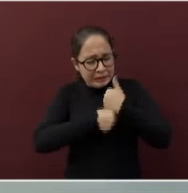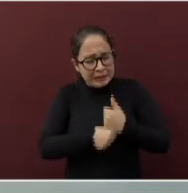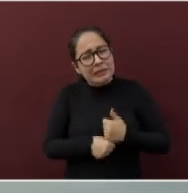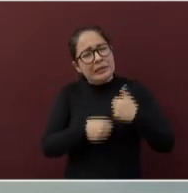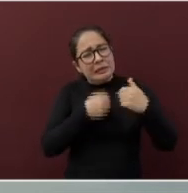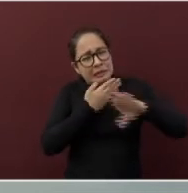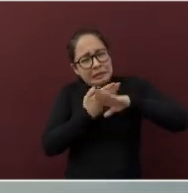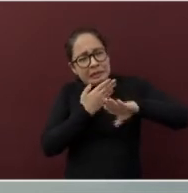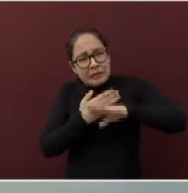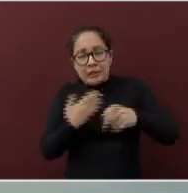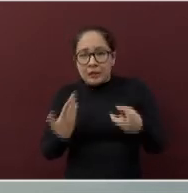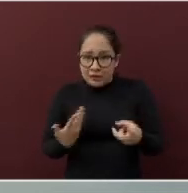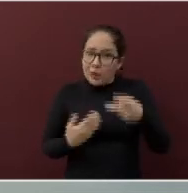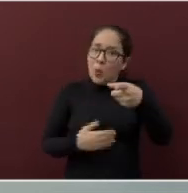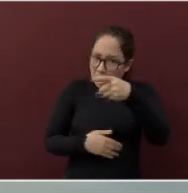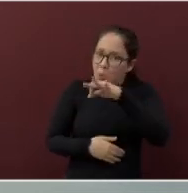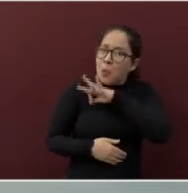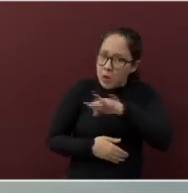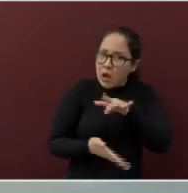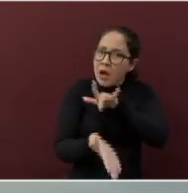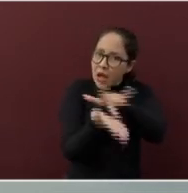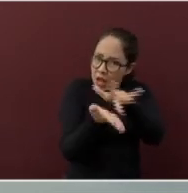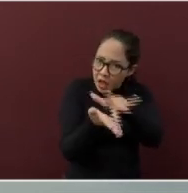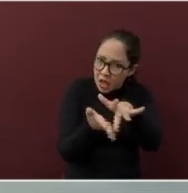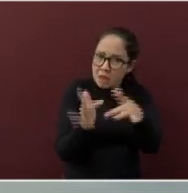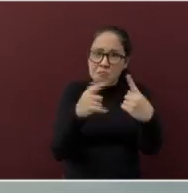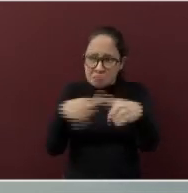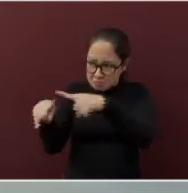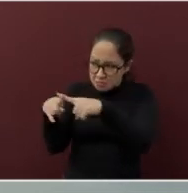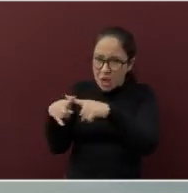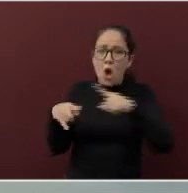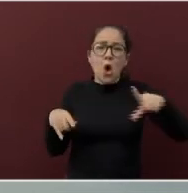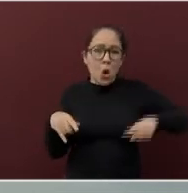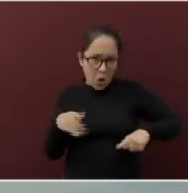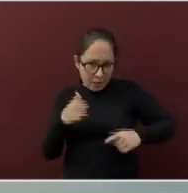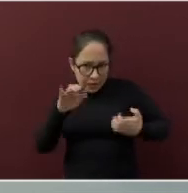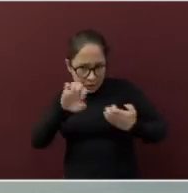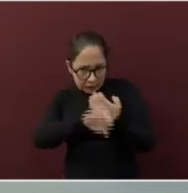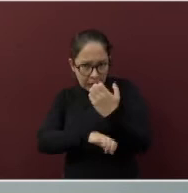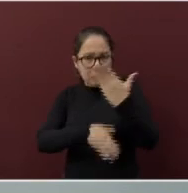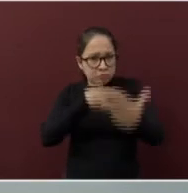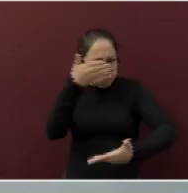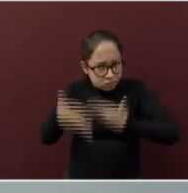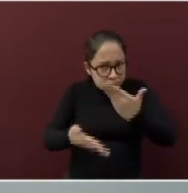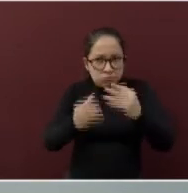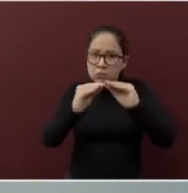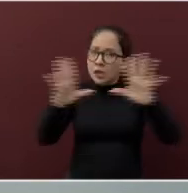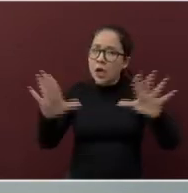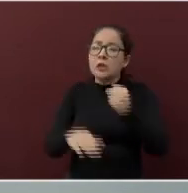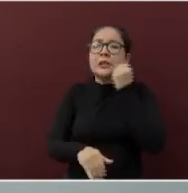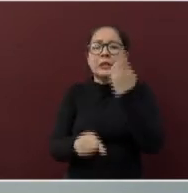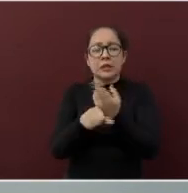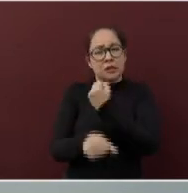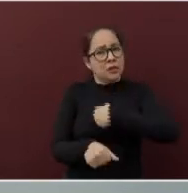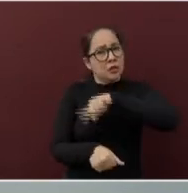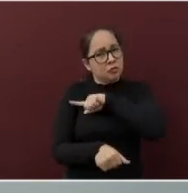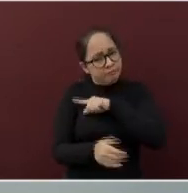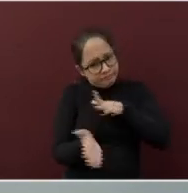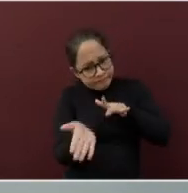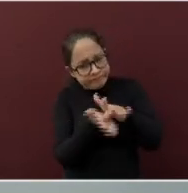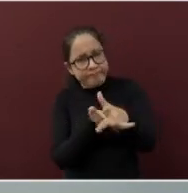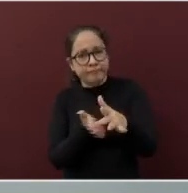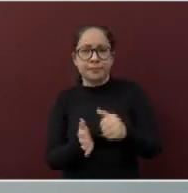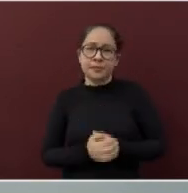estás sola y que hay opciones para ella que le ofrecemos desde el gobierno del estado y claro desde la secretaría de salud de veracruz